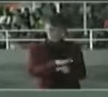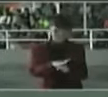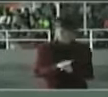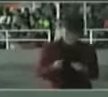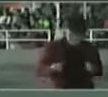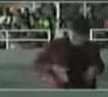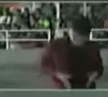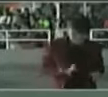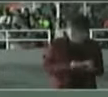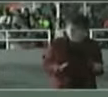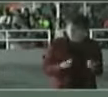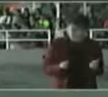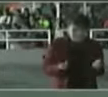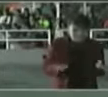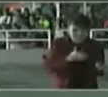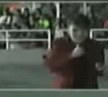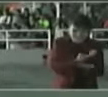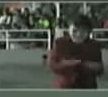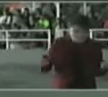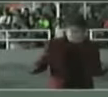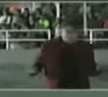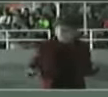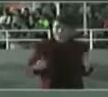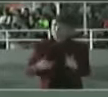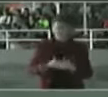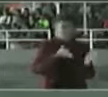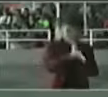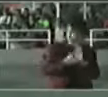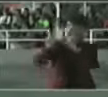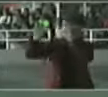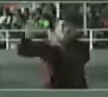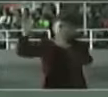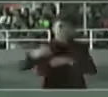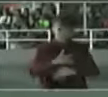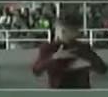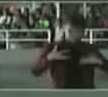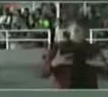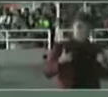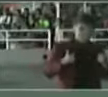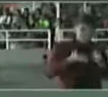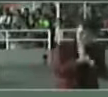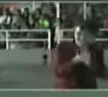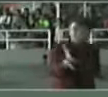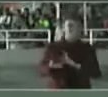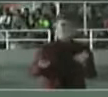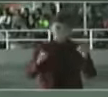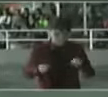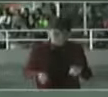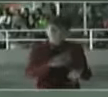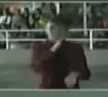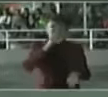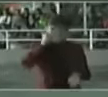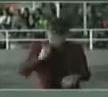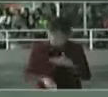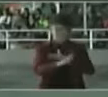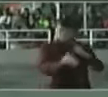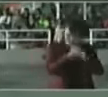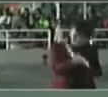escasez. Hablar de Él hay que hacerlo cuando hay salud. Pero hablar de Él hay que hacerlo cuando hay